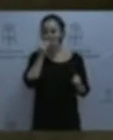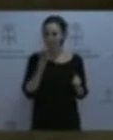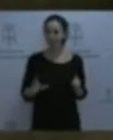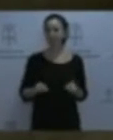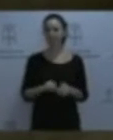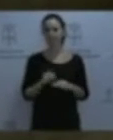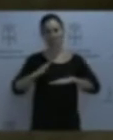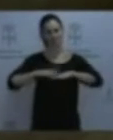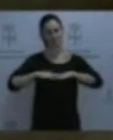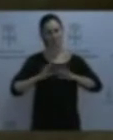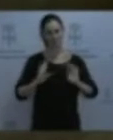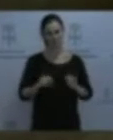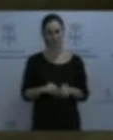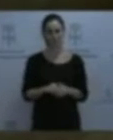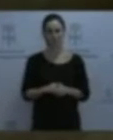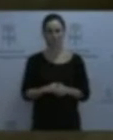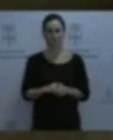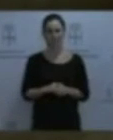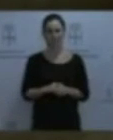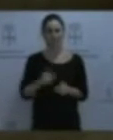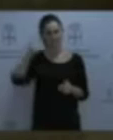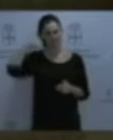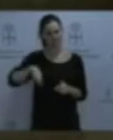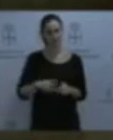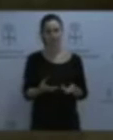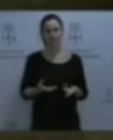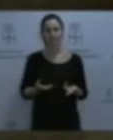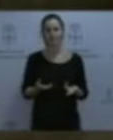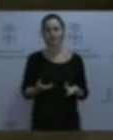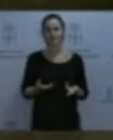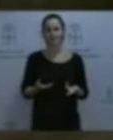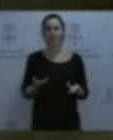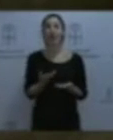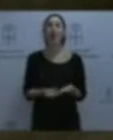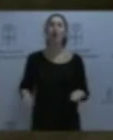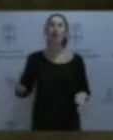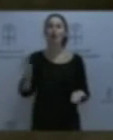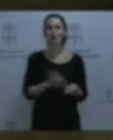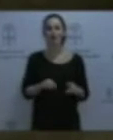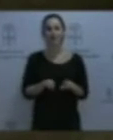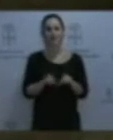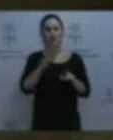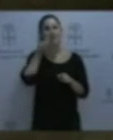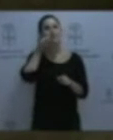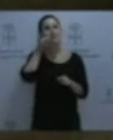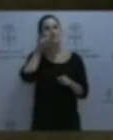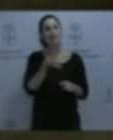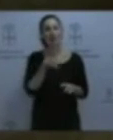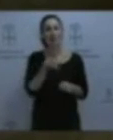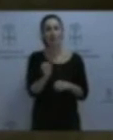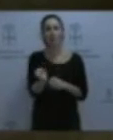que en cierta manera sabíamos. Una vez más lo que nos encontramos es con la triste realidad del